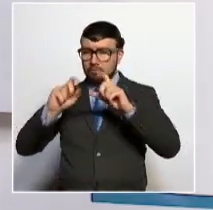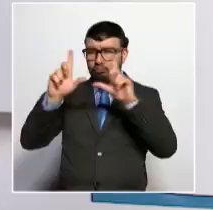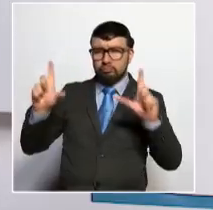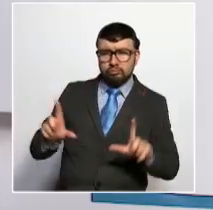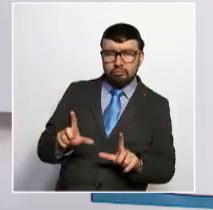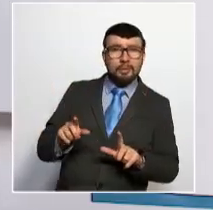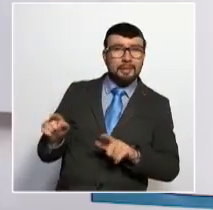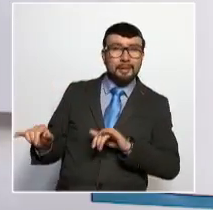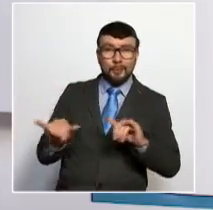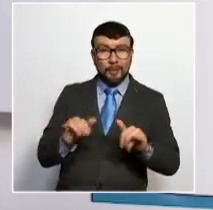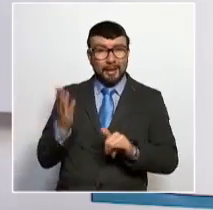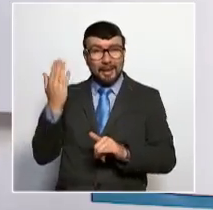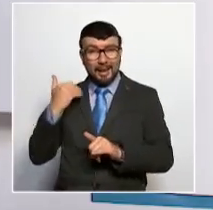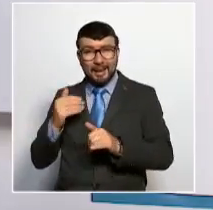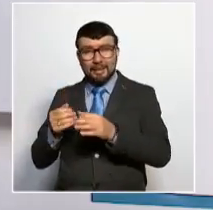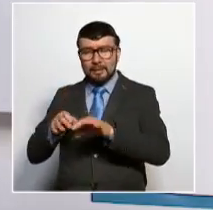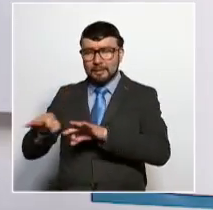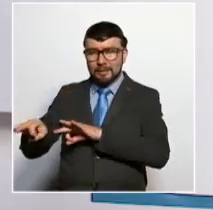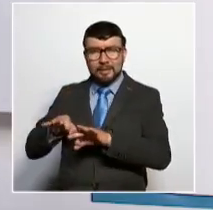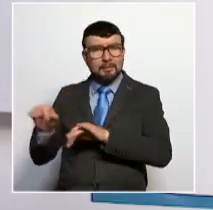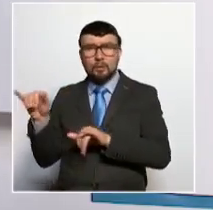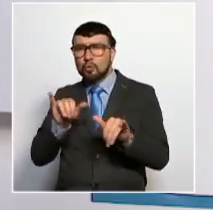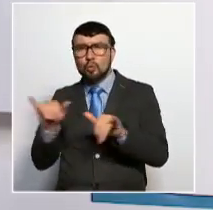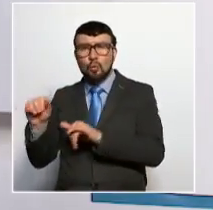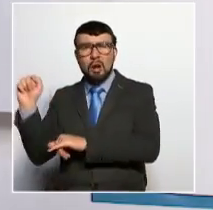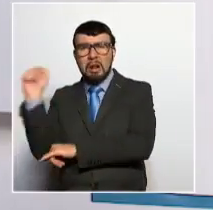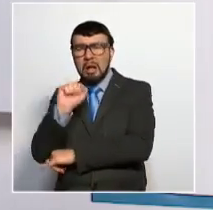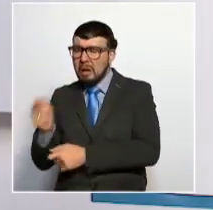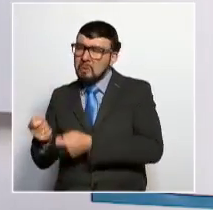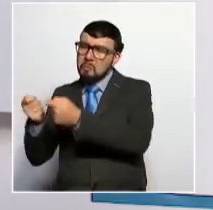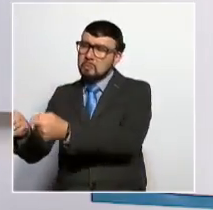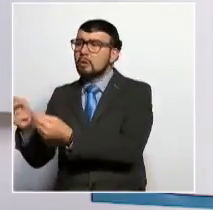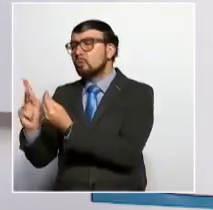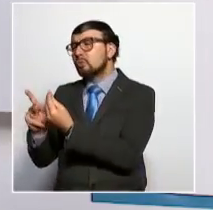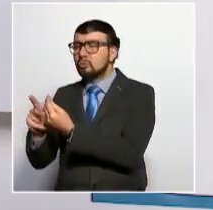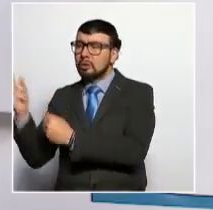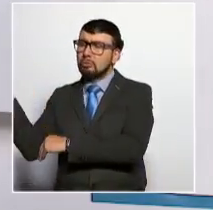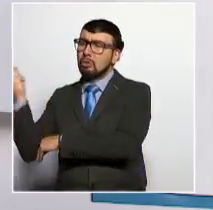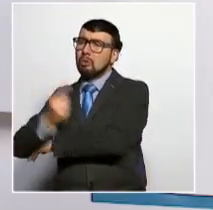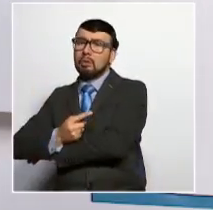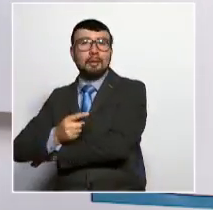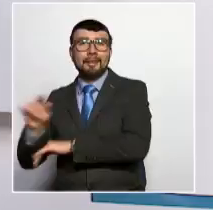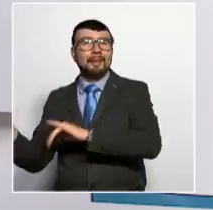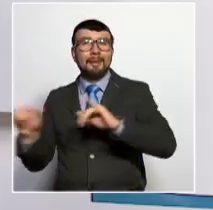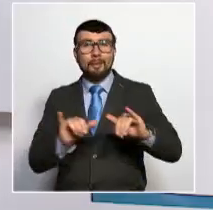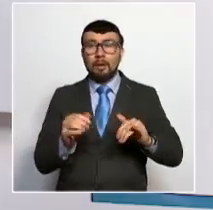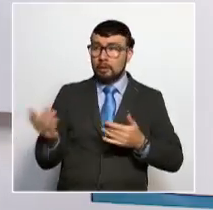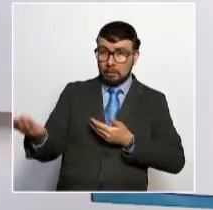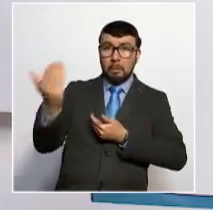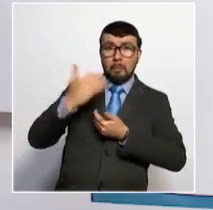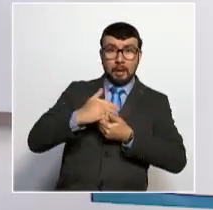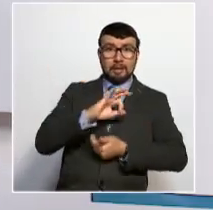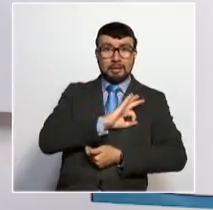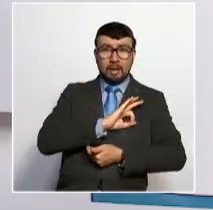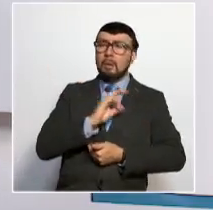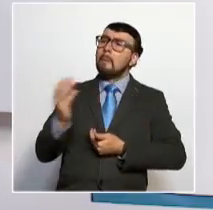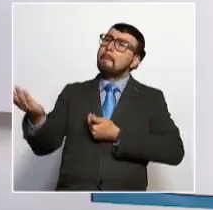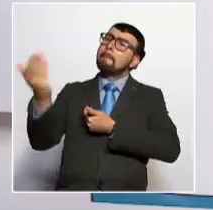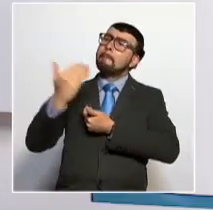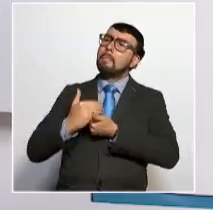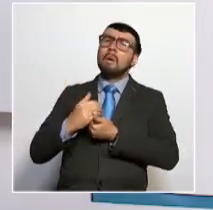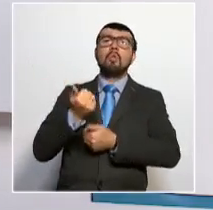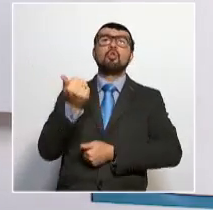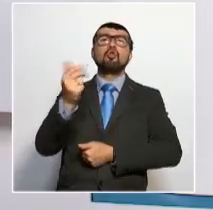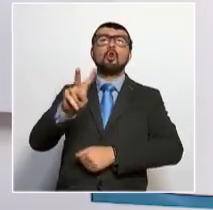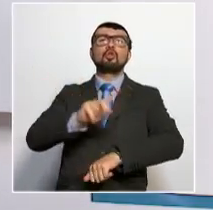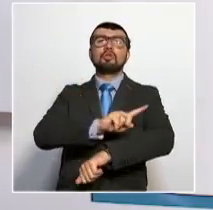con el carro, pues nosotros, los pacientes los sábados que quieren estar con nosotros, la consulta dura 12 horas y pasa